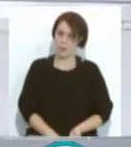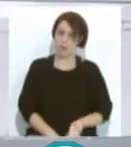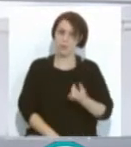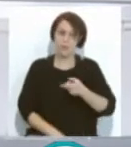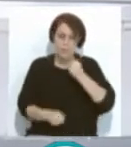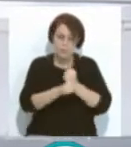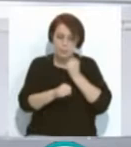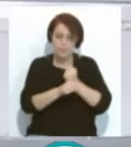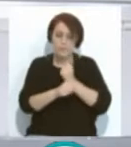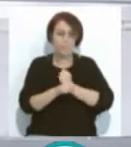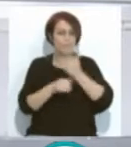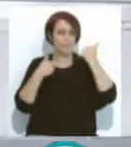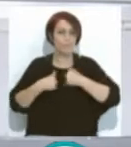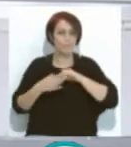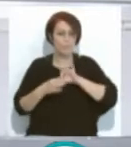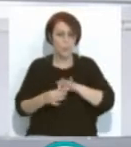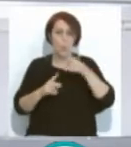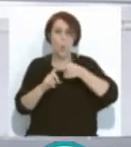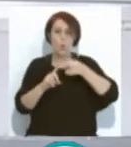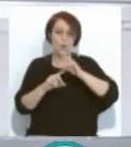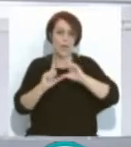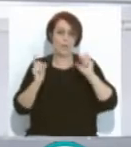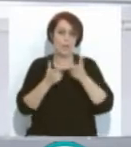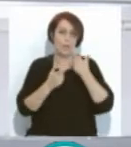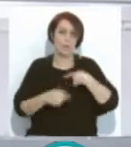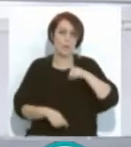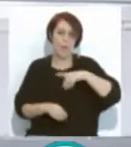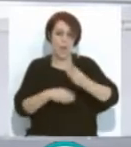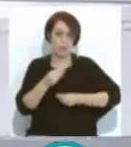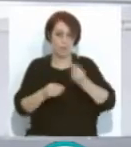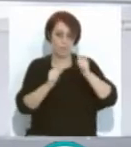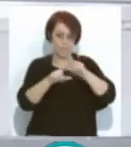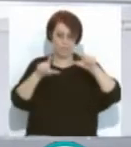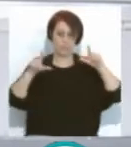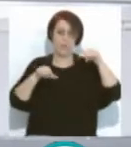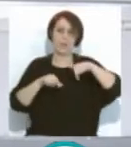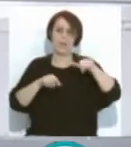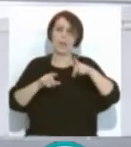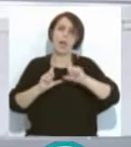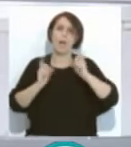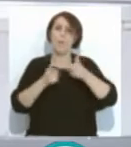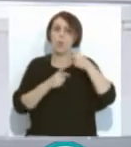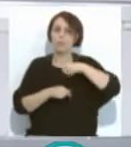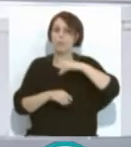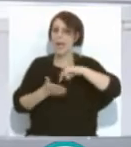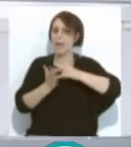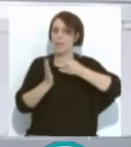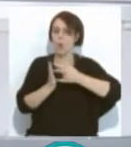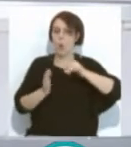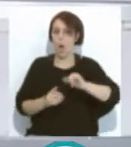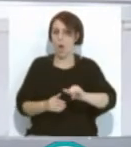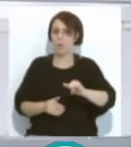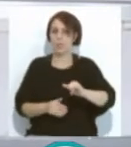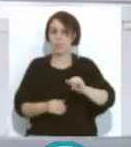para estar en esas condiciones, para ser útil al equipo, y por eso se ha hecho con la titularidad en un equipo donde tiene un técnico que,